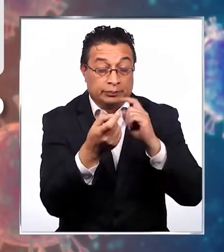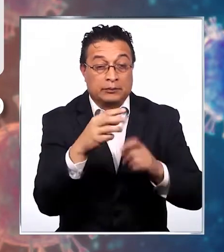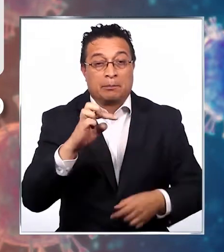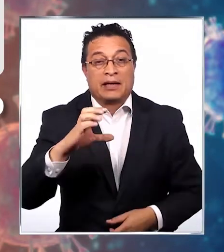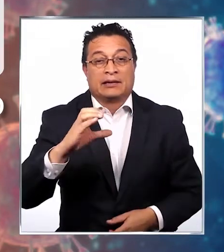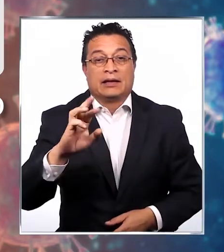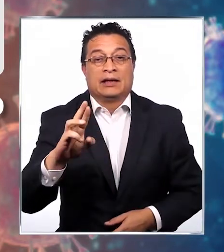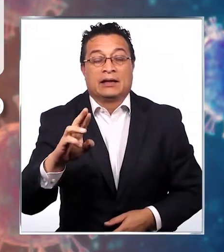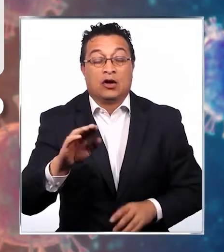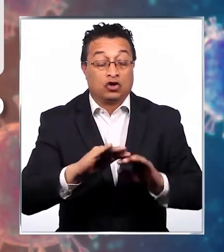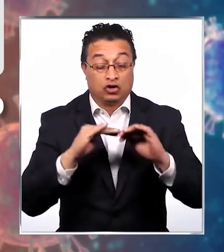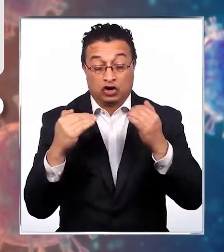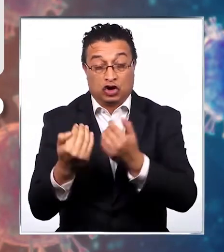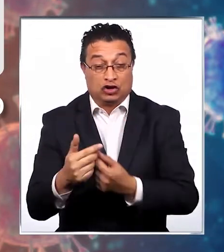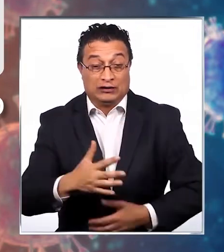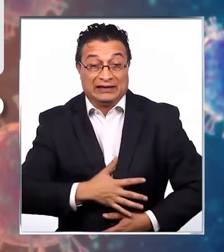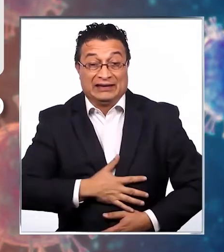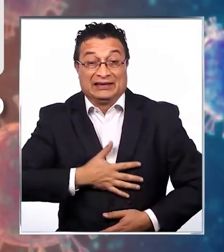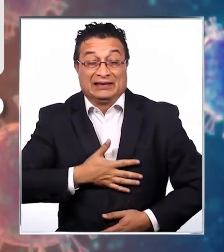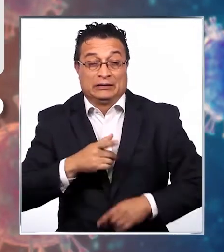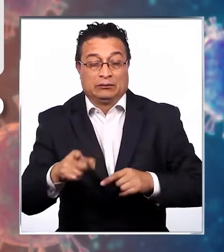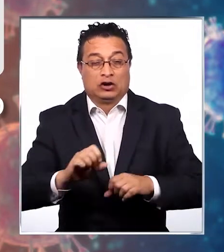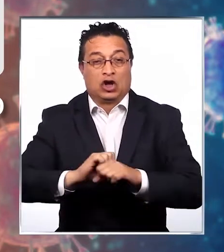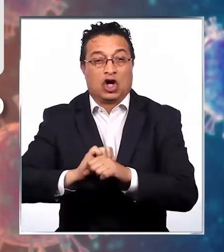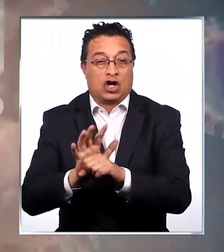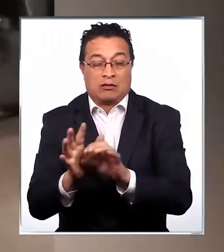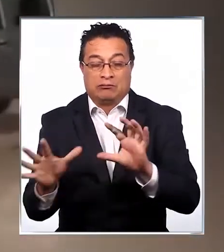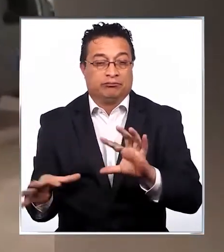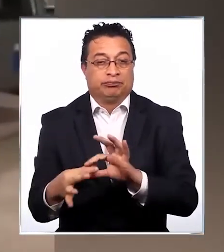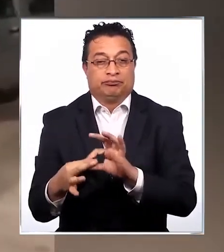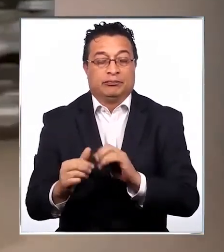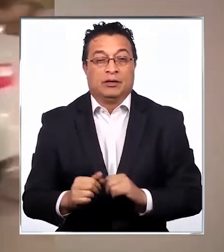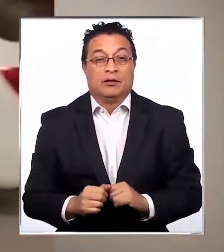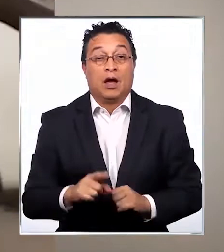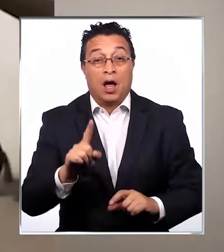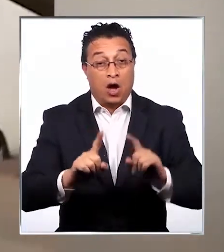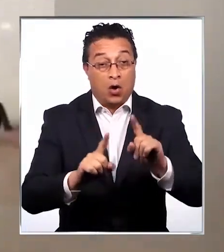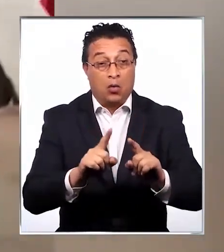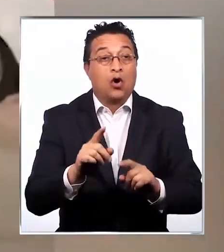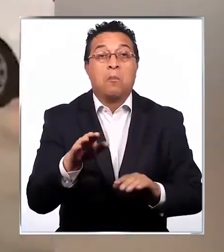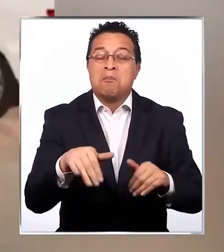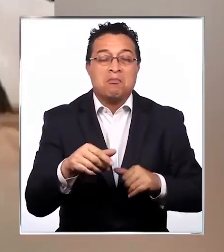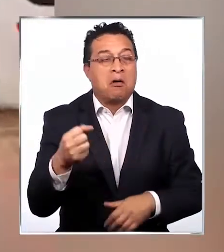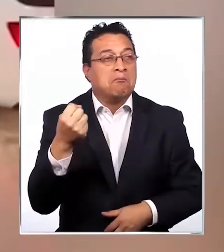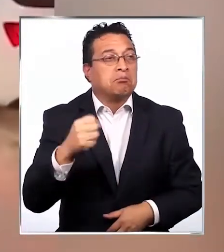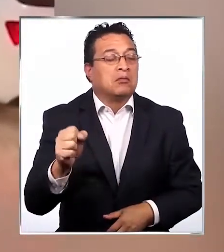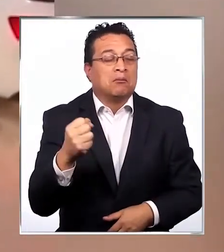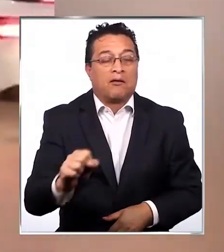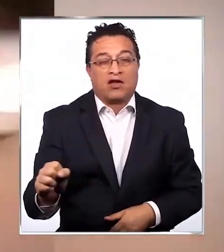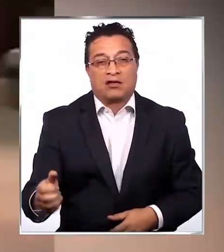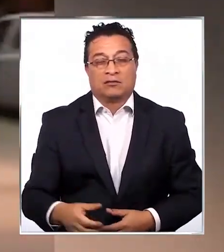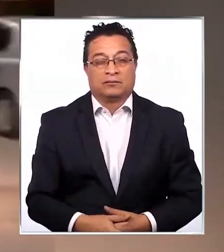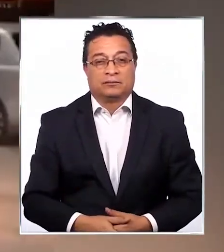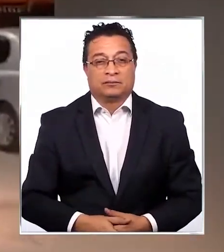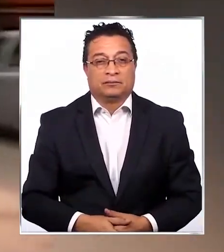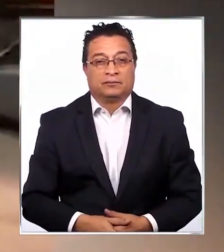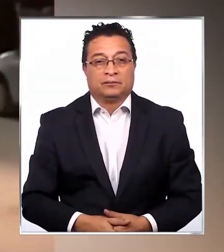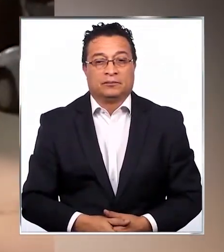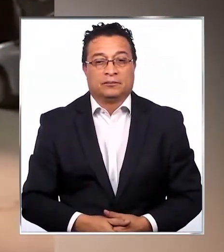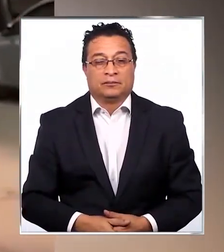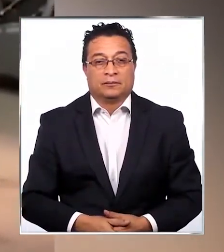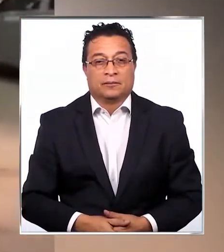PCR, pero con todos los síntomas de este coronavirus. Y aún así, hay gente que no entiende.